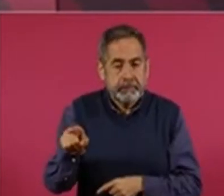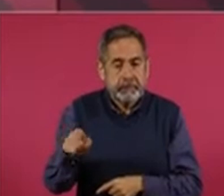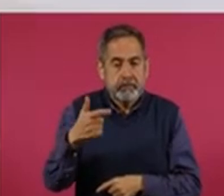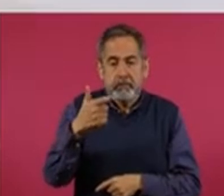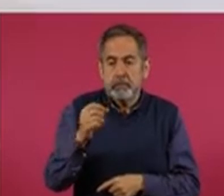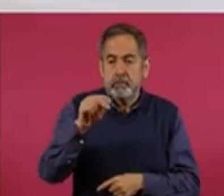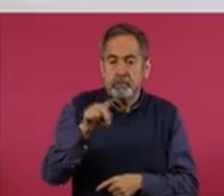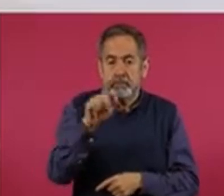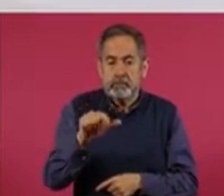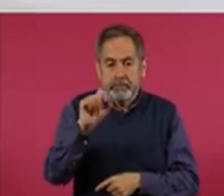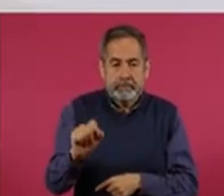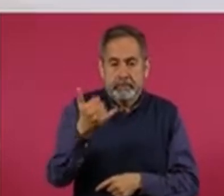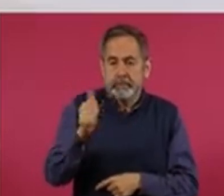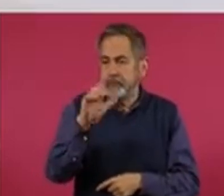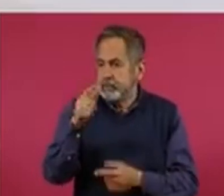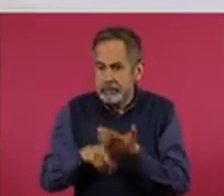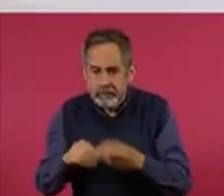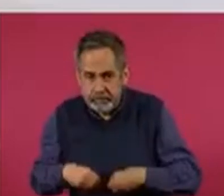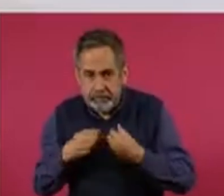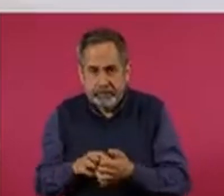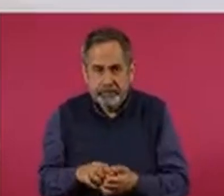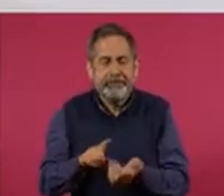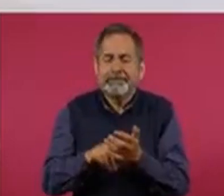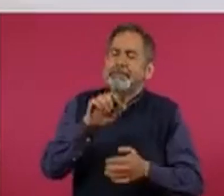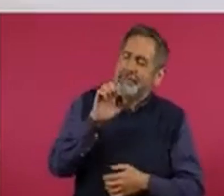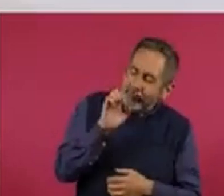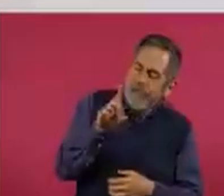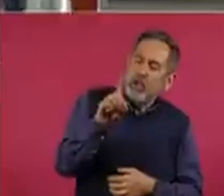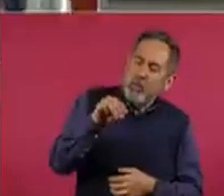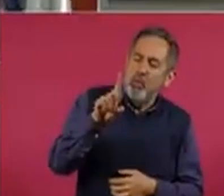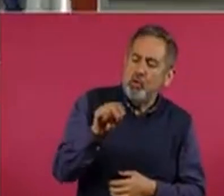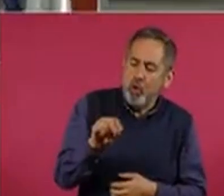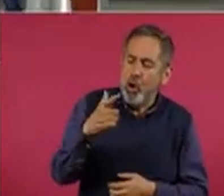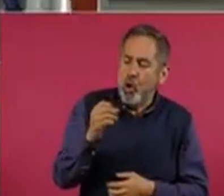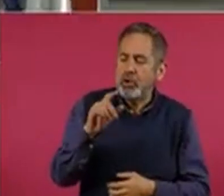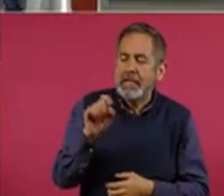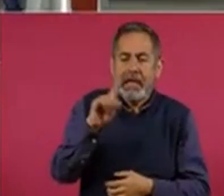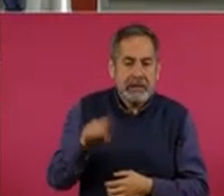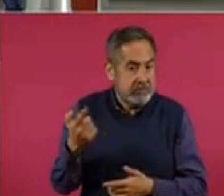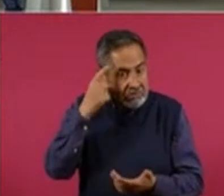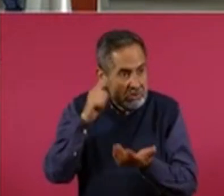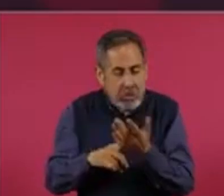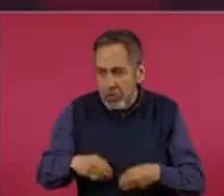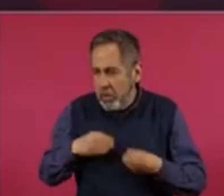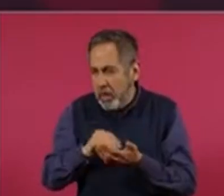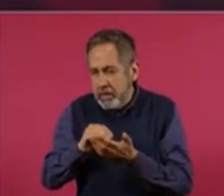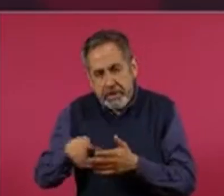González Yaca, que debe todavía, Edmundo González Yaca, sí, todavía debe estar por